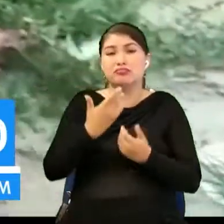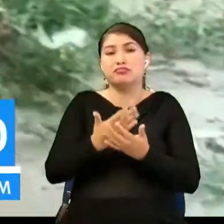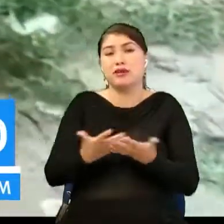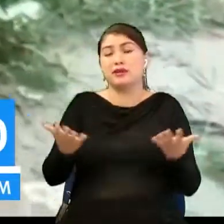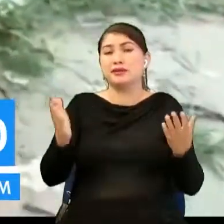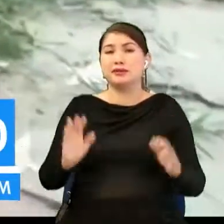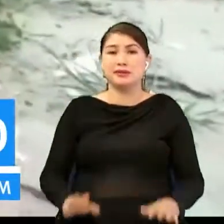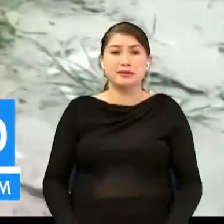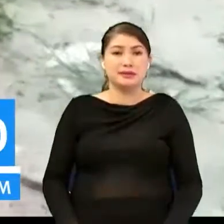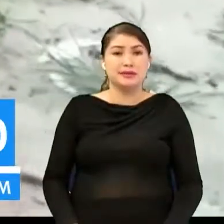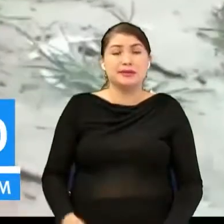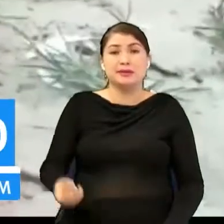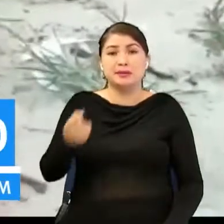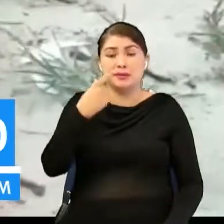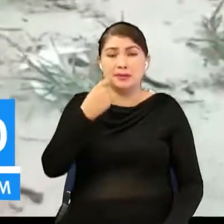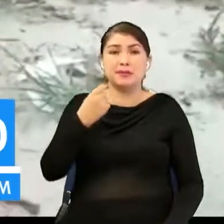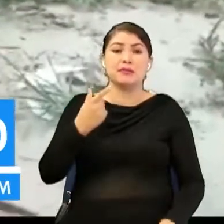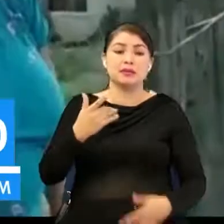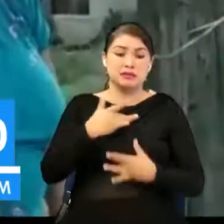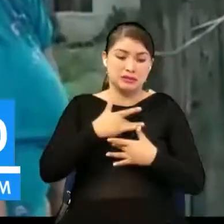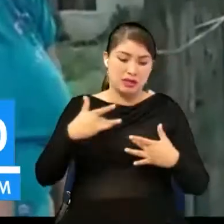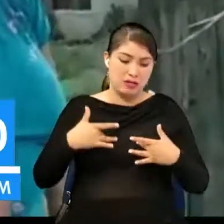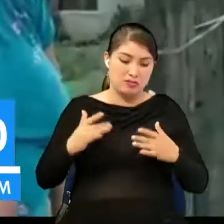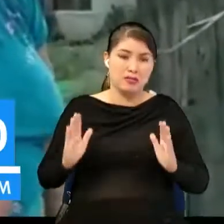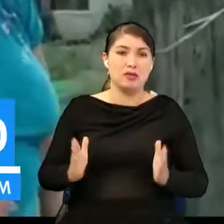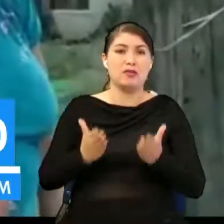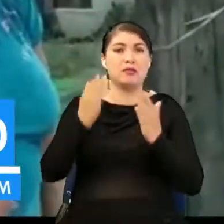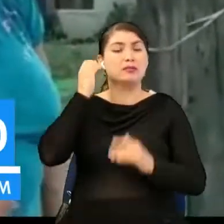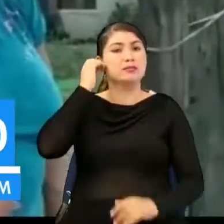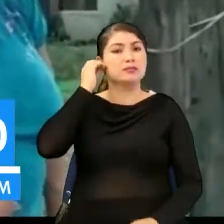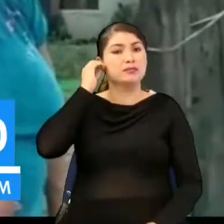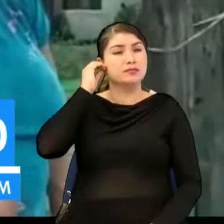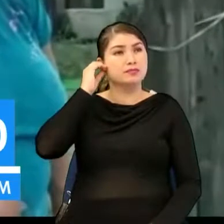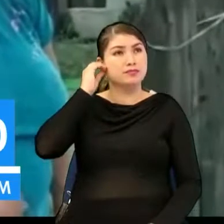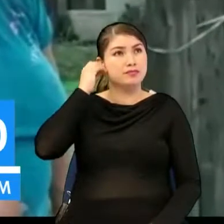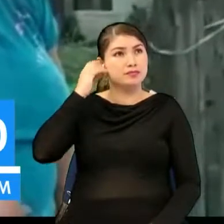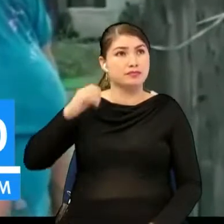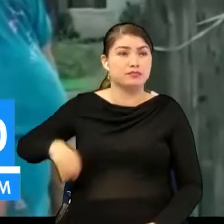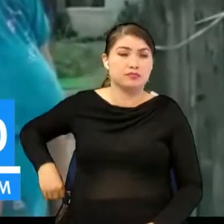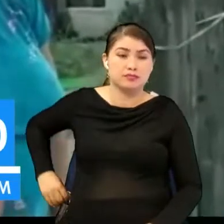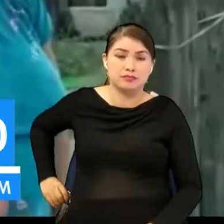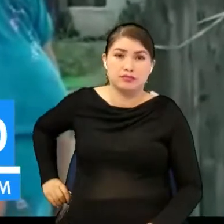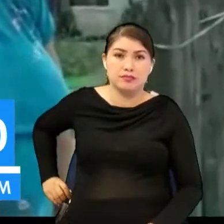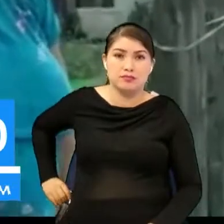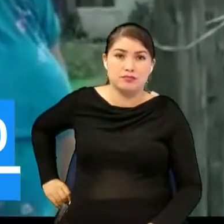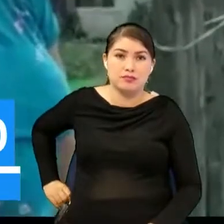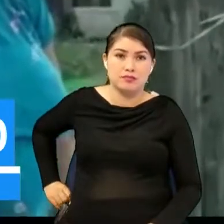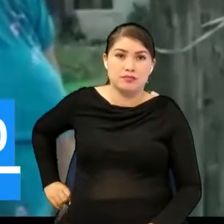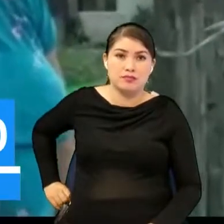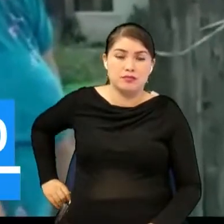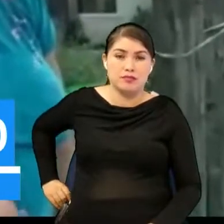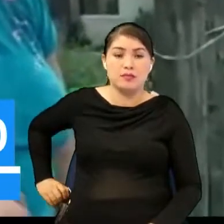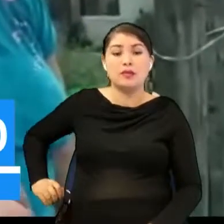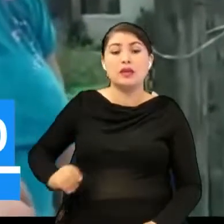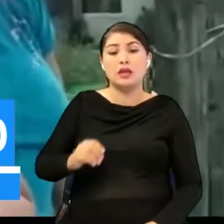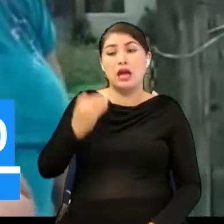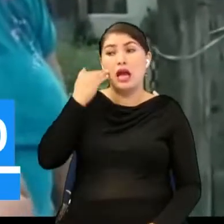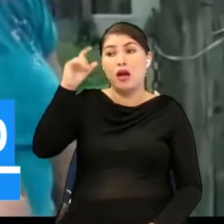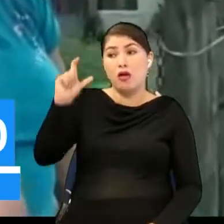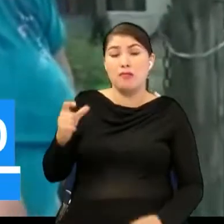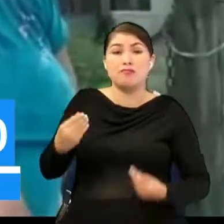para tomar a curarme la señora vive sola con el niño con un niño que es